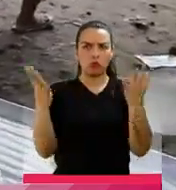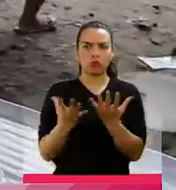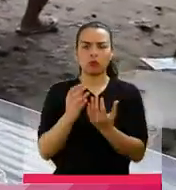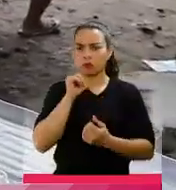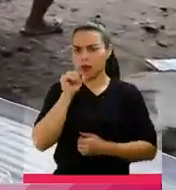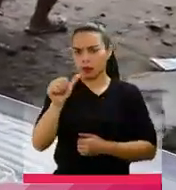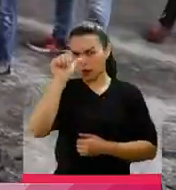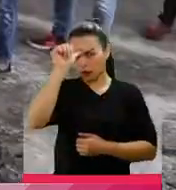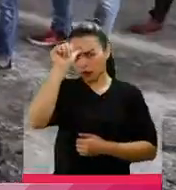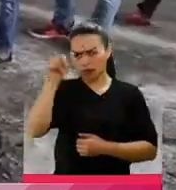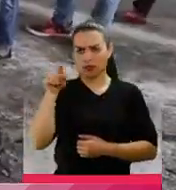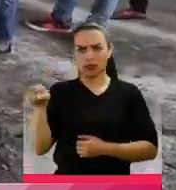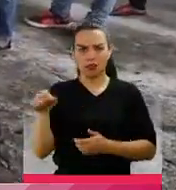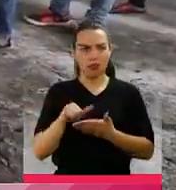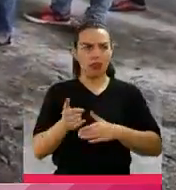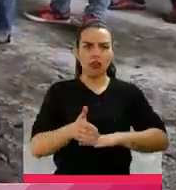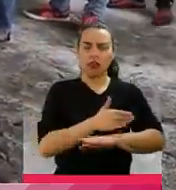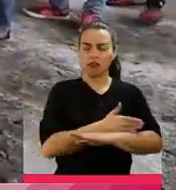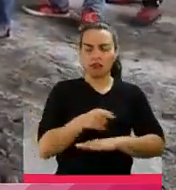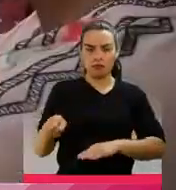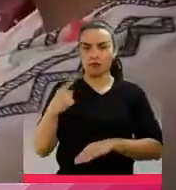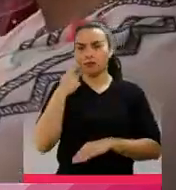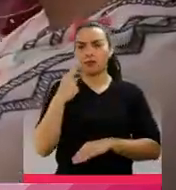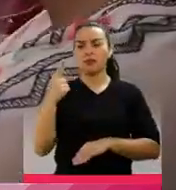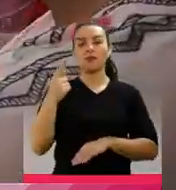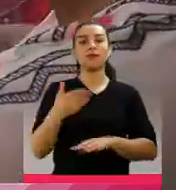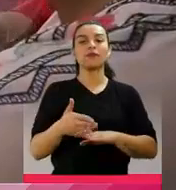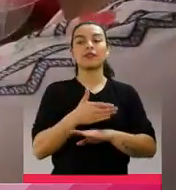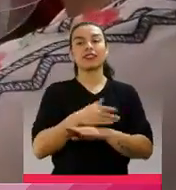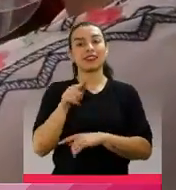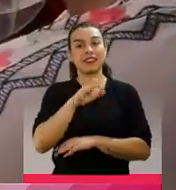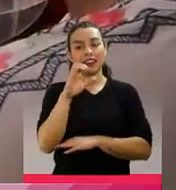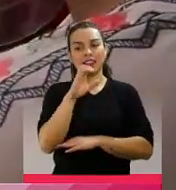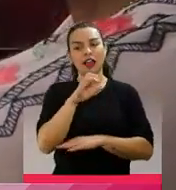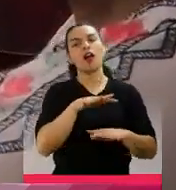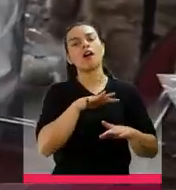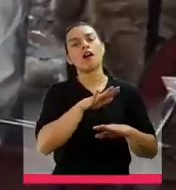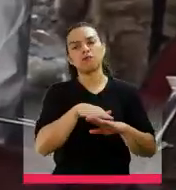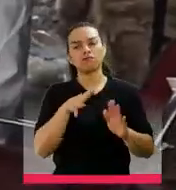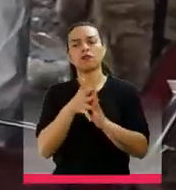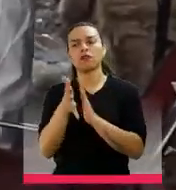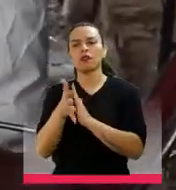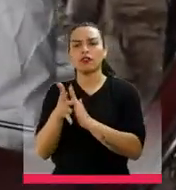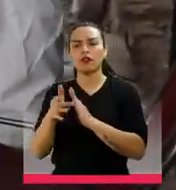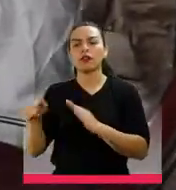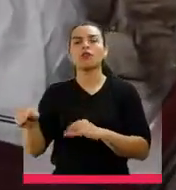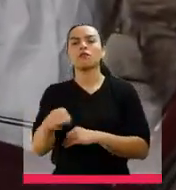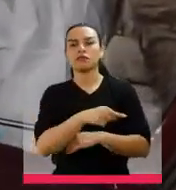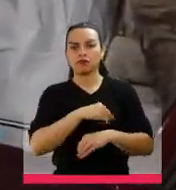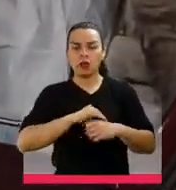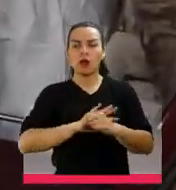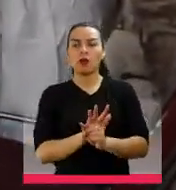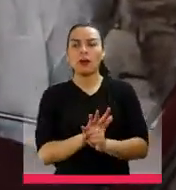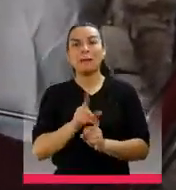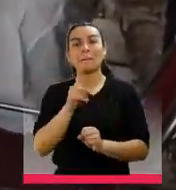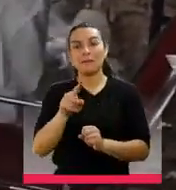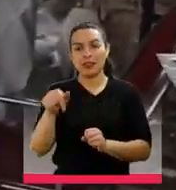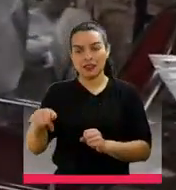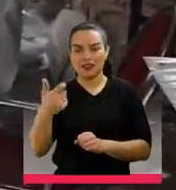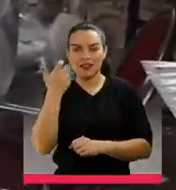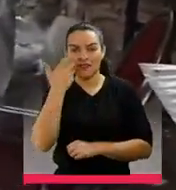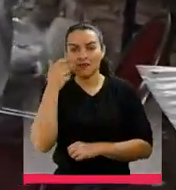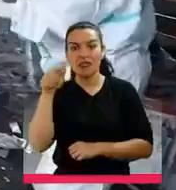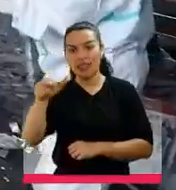inició la pandemia. A finales de enero se informaron los primeros casos de COVID-19. Sin embargo, en este país la enfermedad se ha